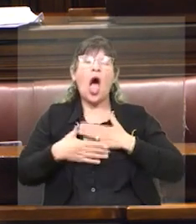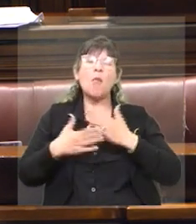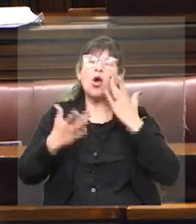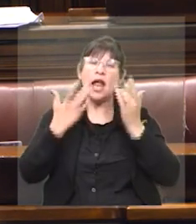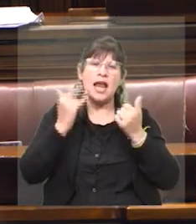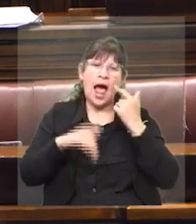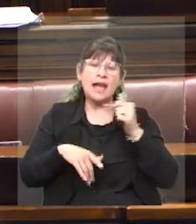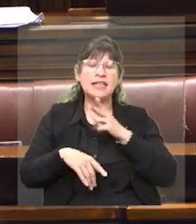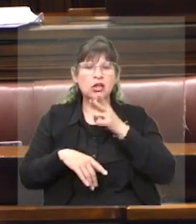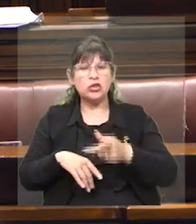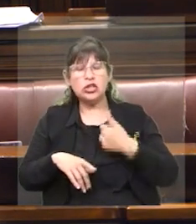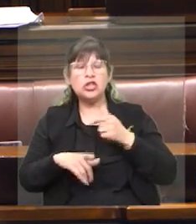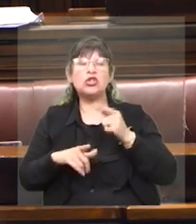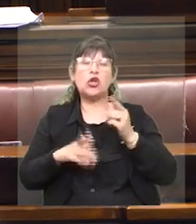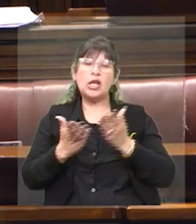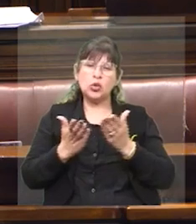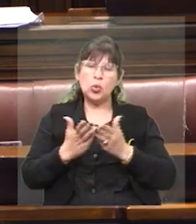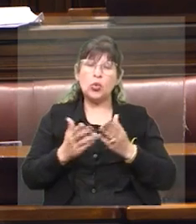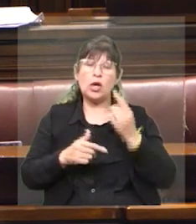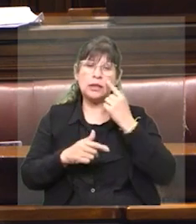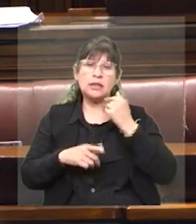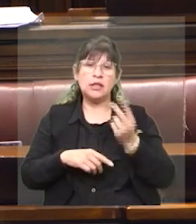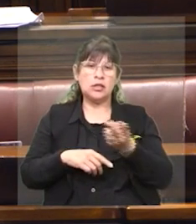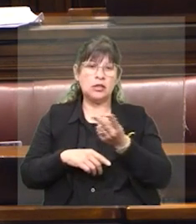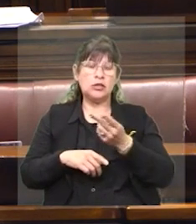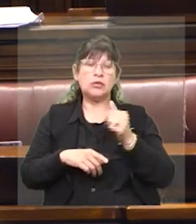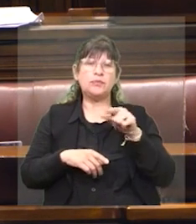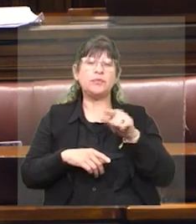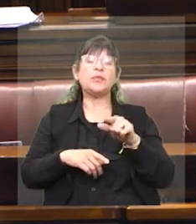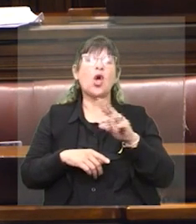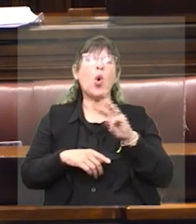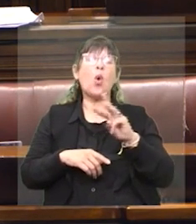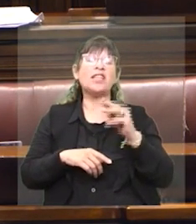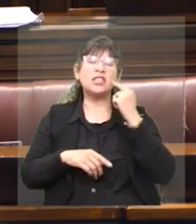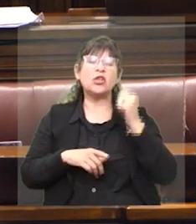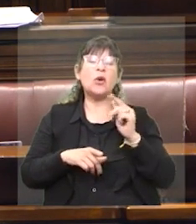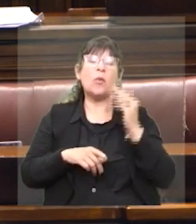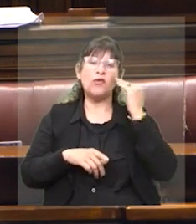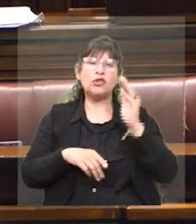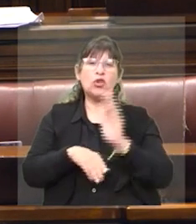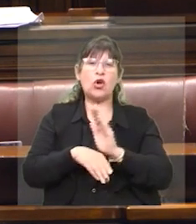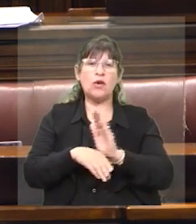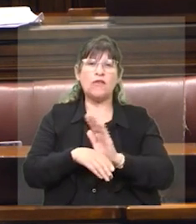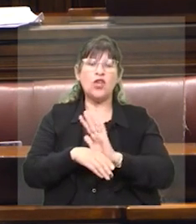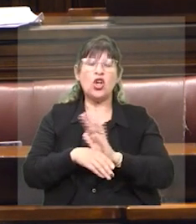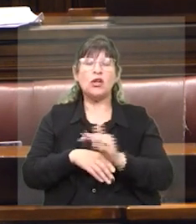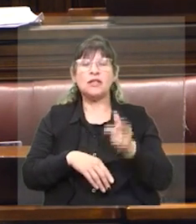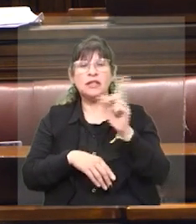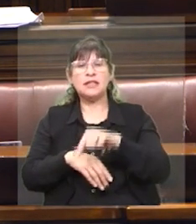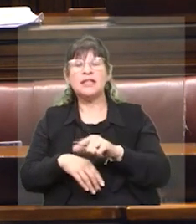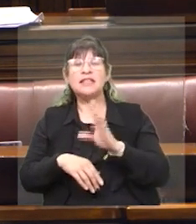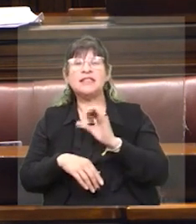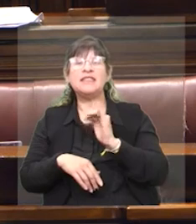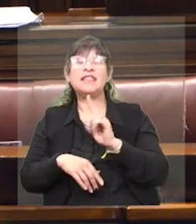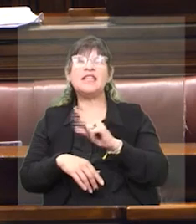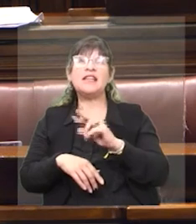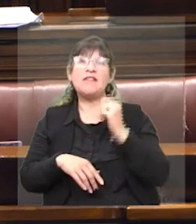y el conocimiento son ellos Washington Edgardo profesor de biología Silvia puentes de oll enar